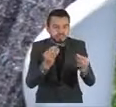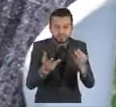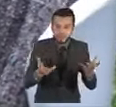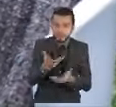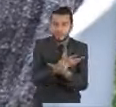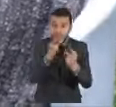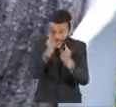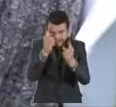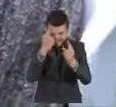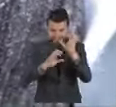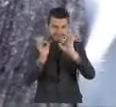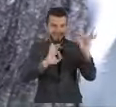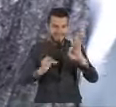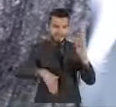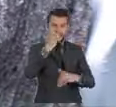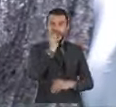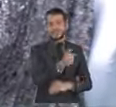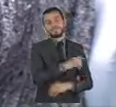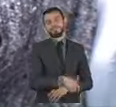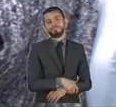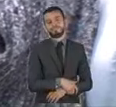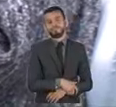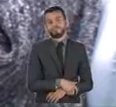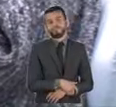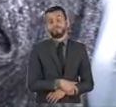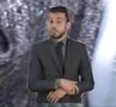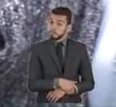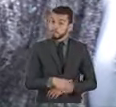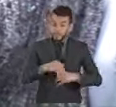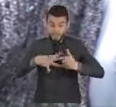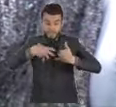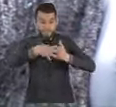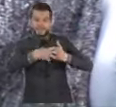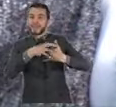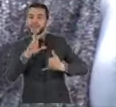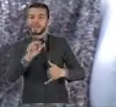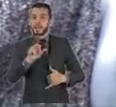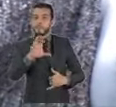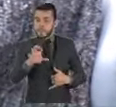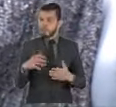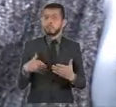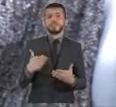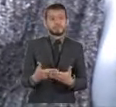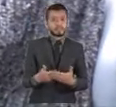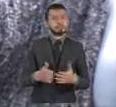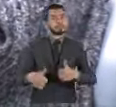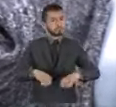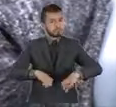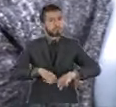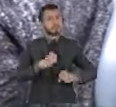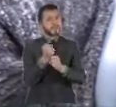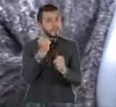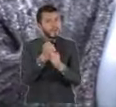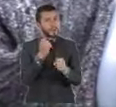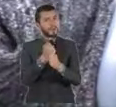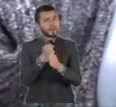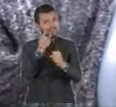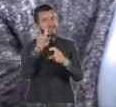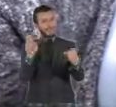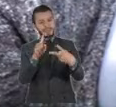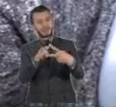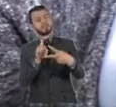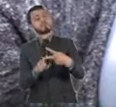planeación. Y yo diría que ese va relativamente bien. La RAPE hace una función extraordinaria y se concentra en esos dos